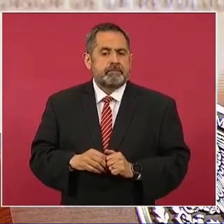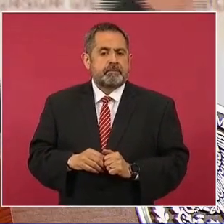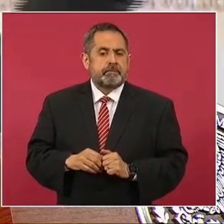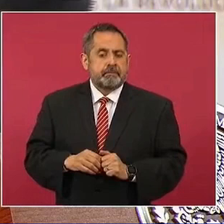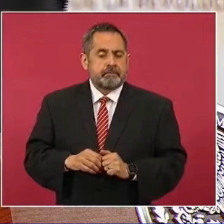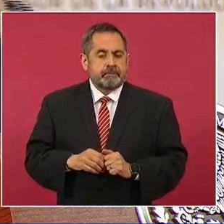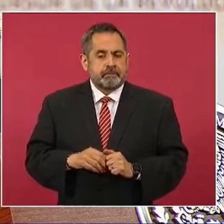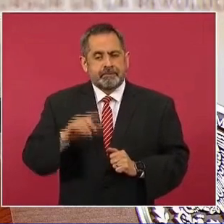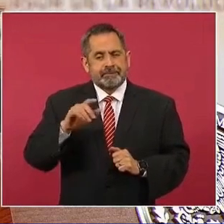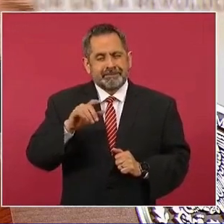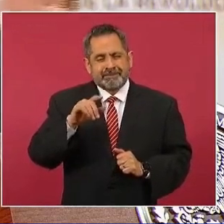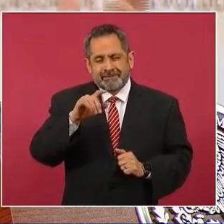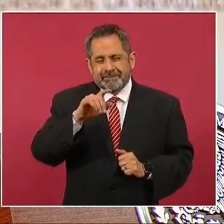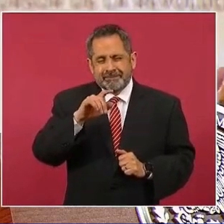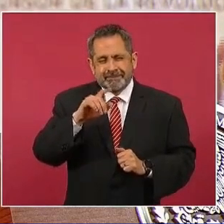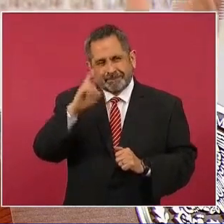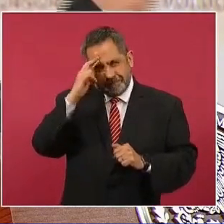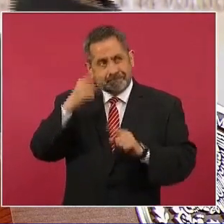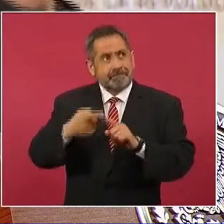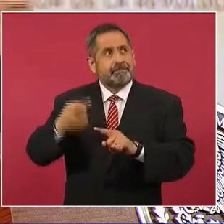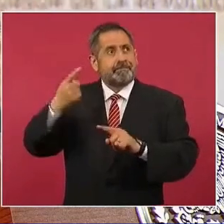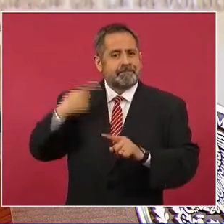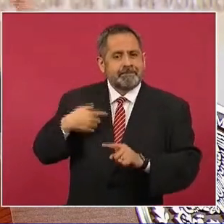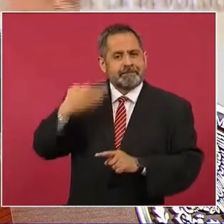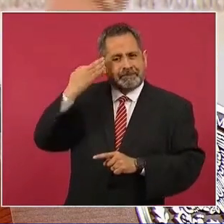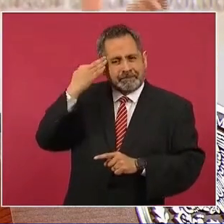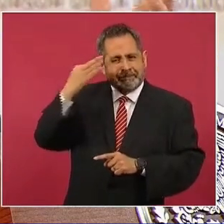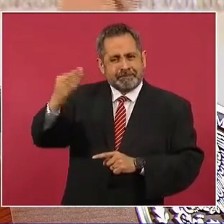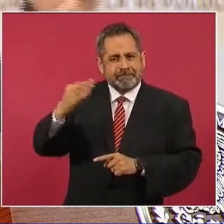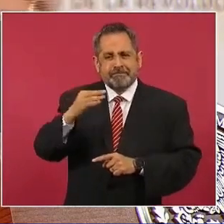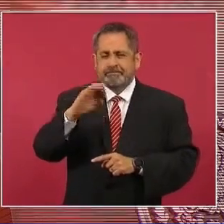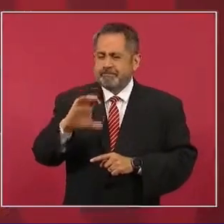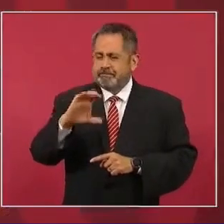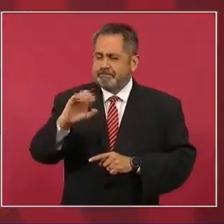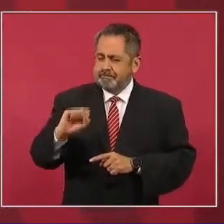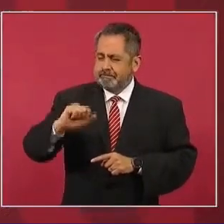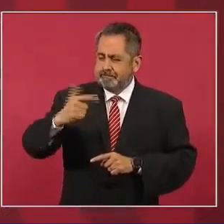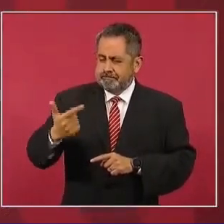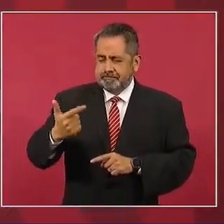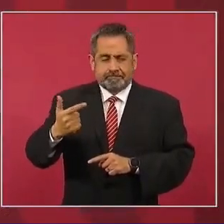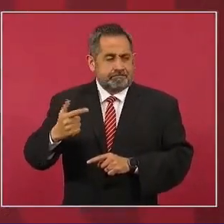cuando Salinas entregó Banamex